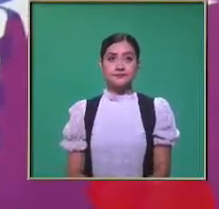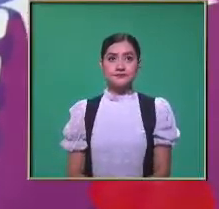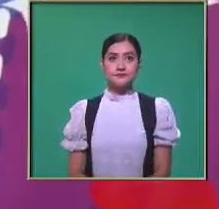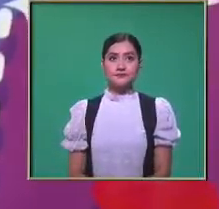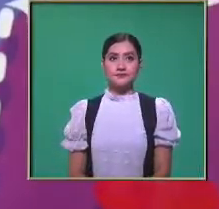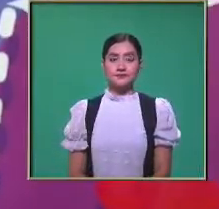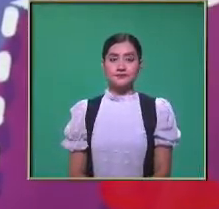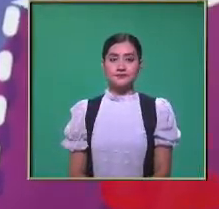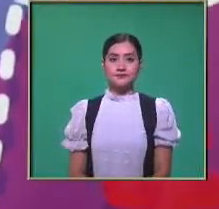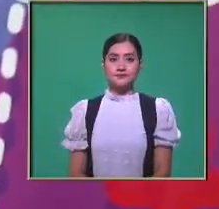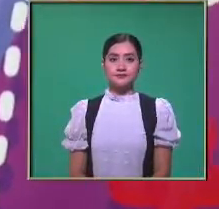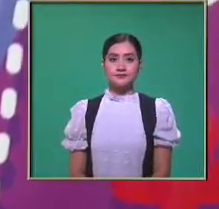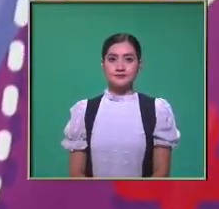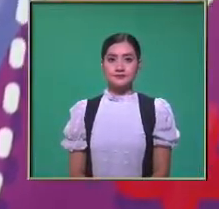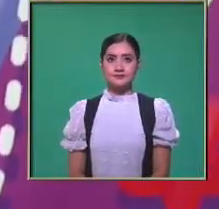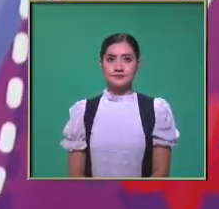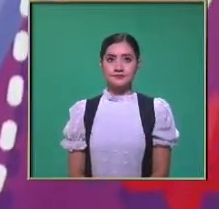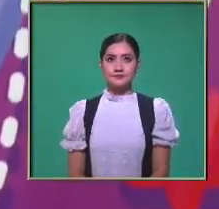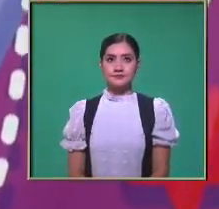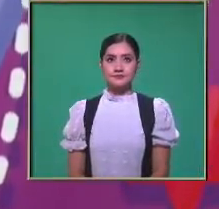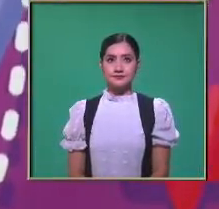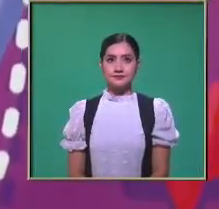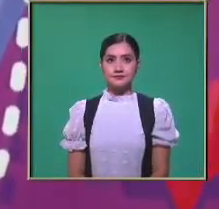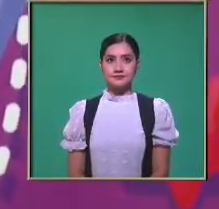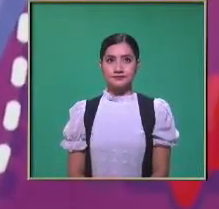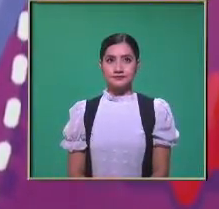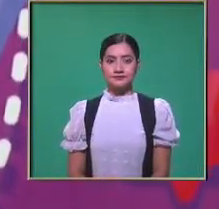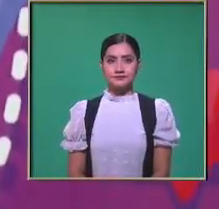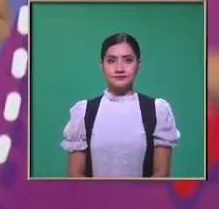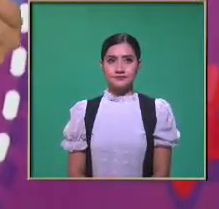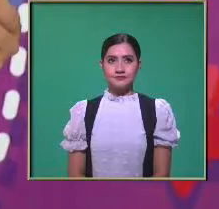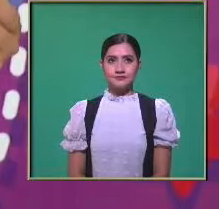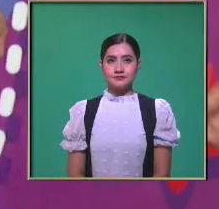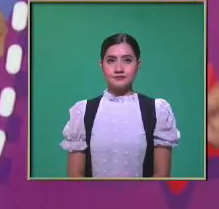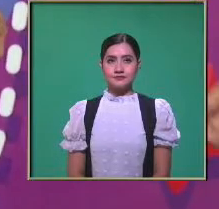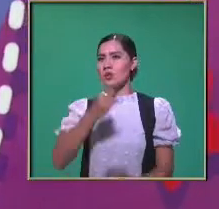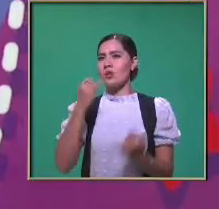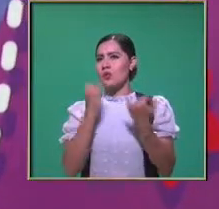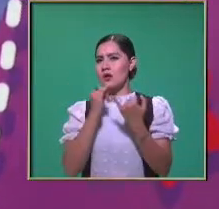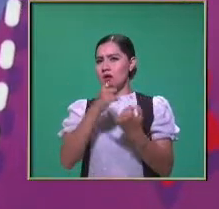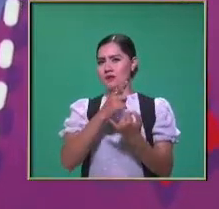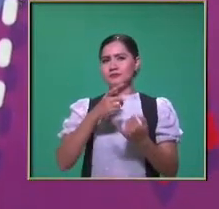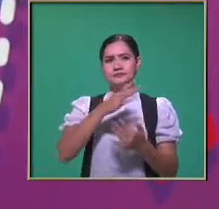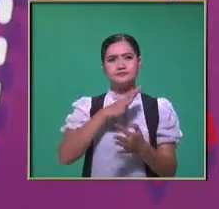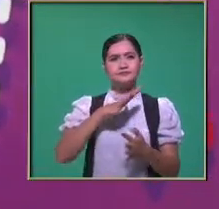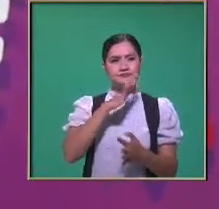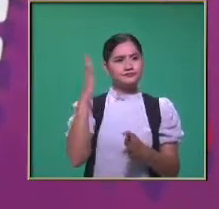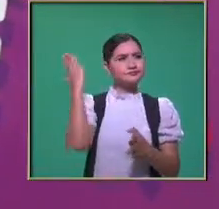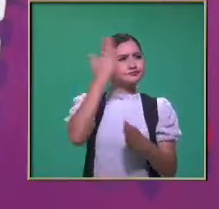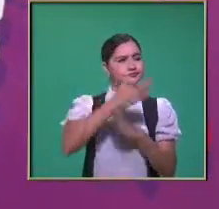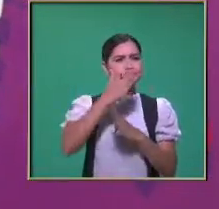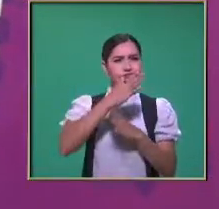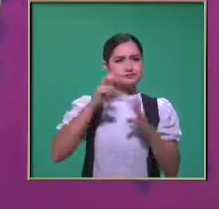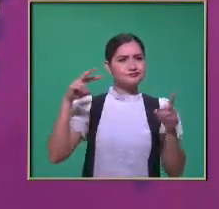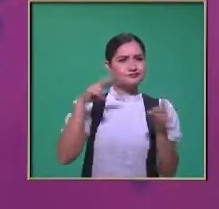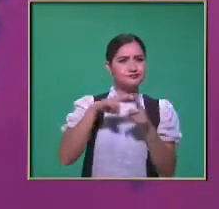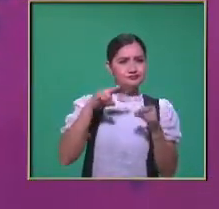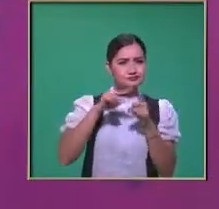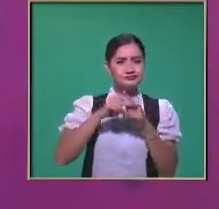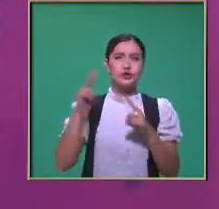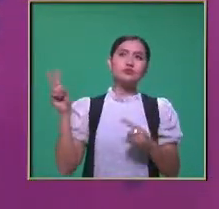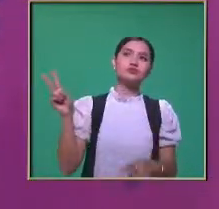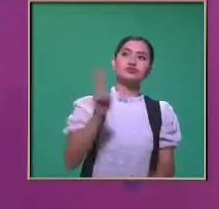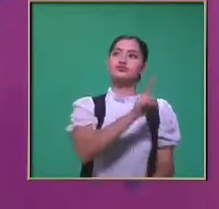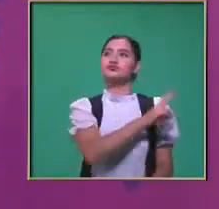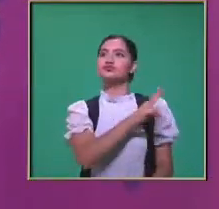viendo en casita lo pueden hacer al aire libre, pues es mejor, ¿verdad? Un día que pues haya viento, que